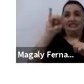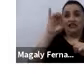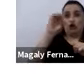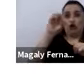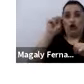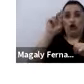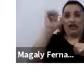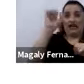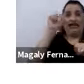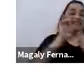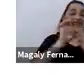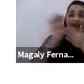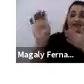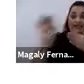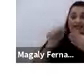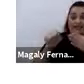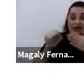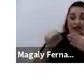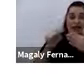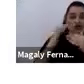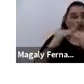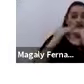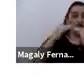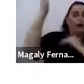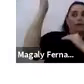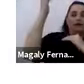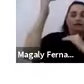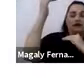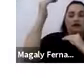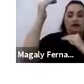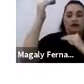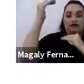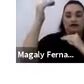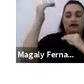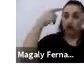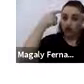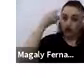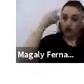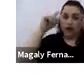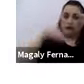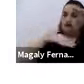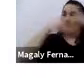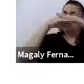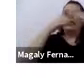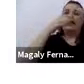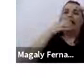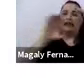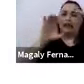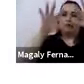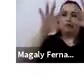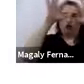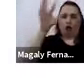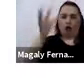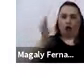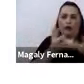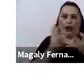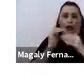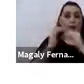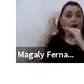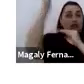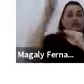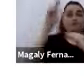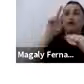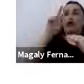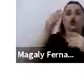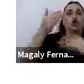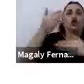evitaría, el no sobrepasarlo evitaría que llegáramos a un calentamiento global por encima del punto de no retorno,